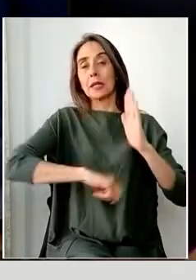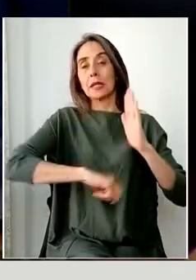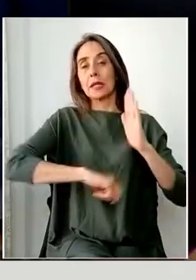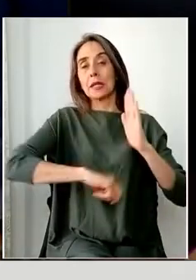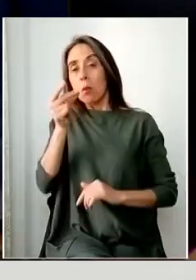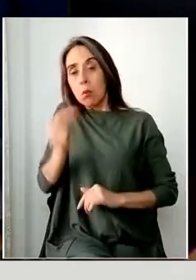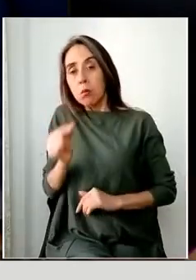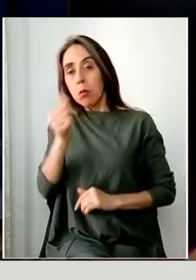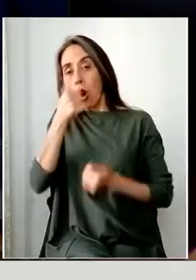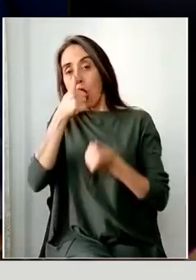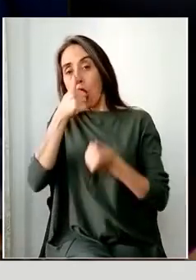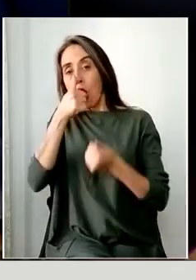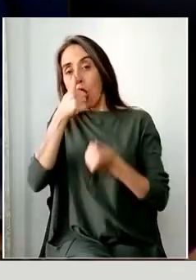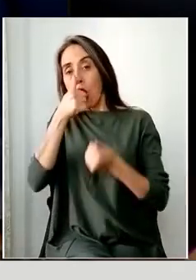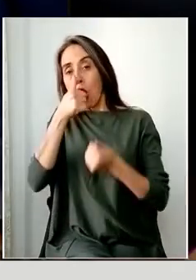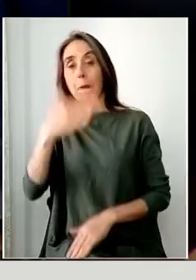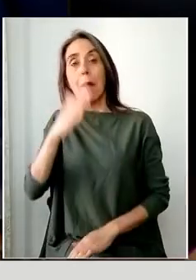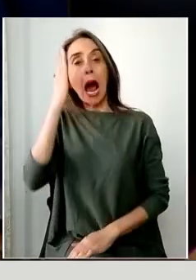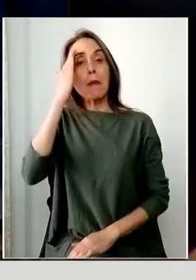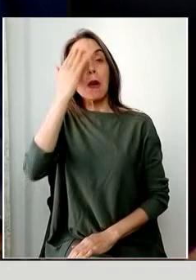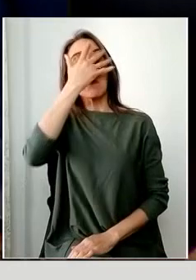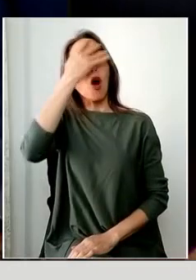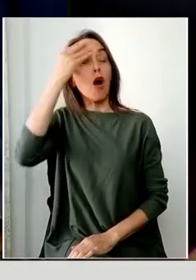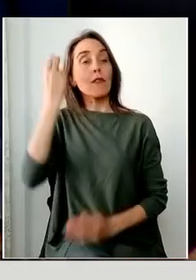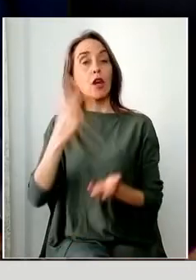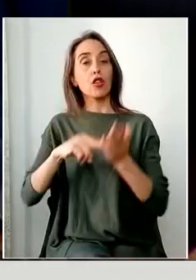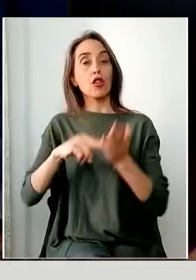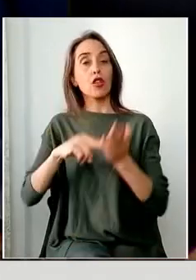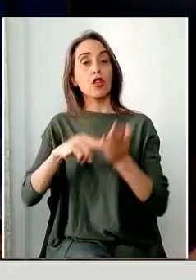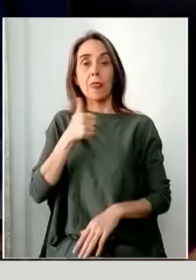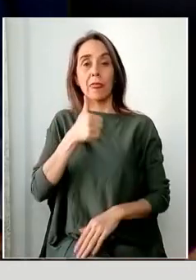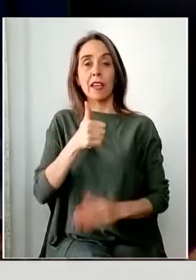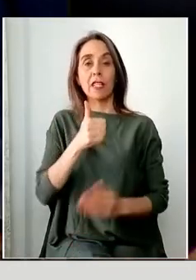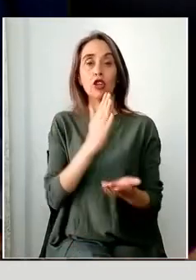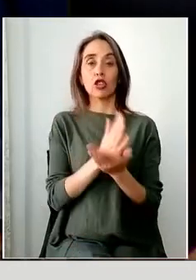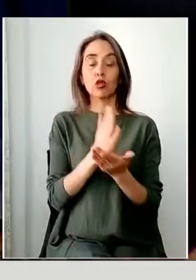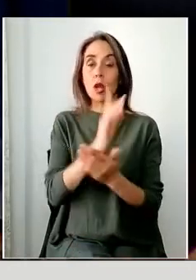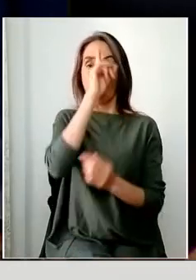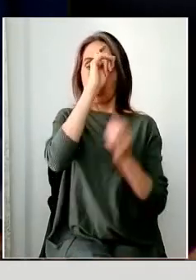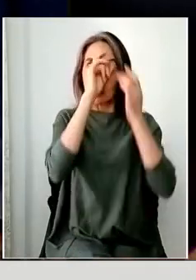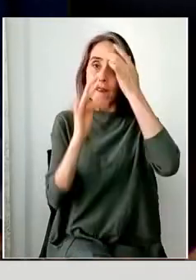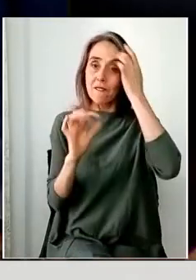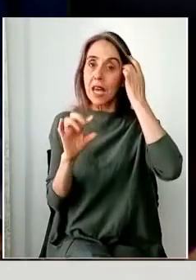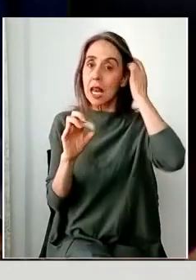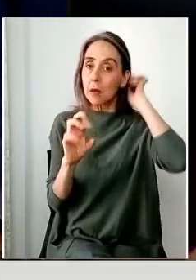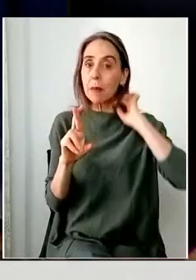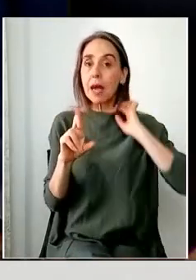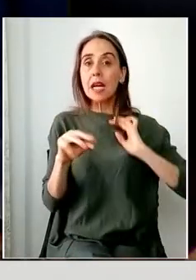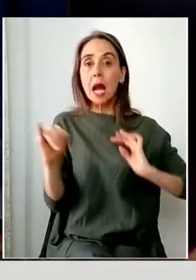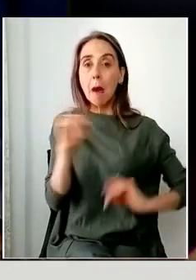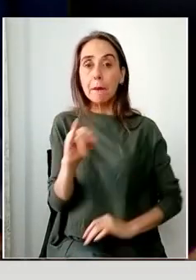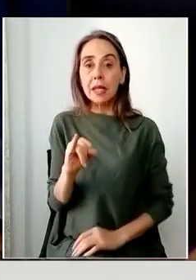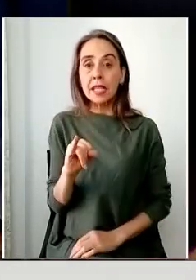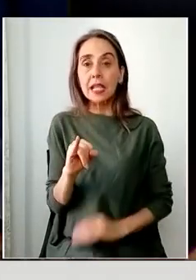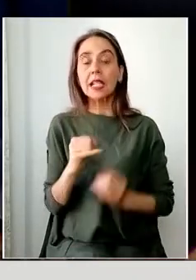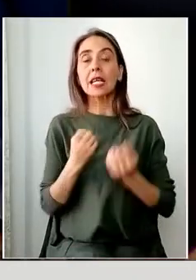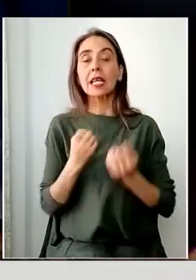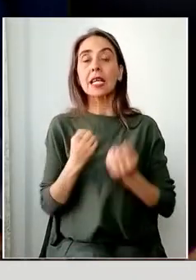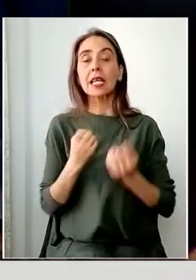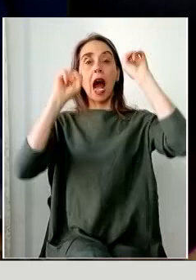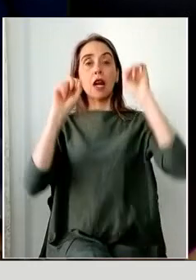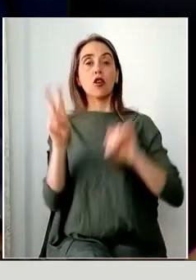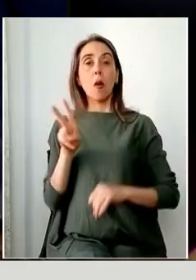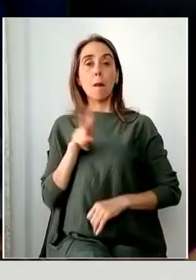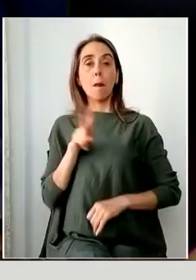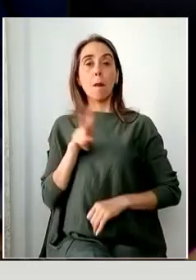el 2018, el director de la escuela hospitalaria, Felipe Ramírez, ganó el premio que